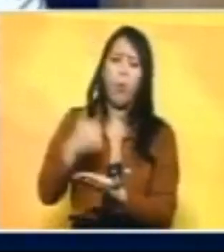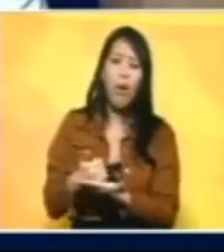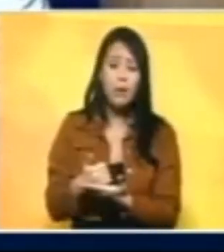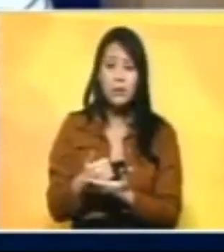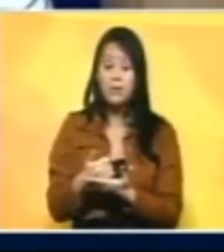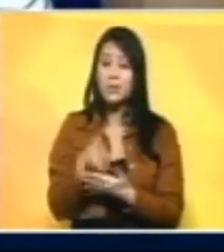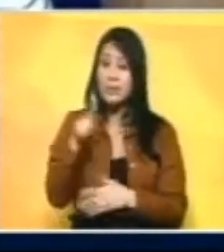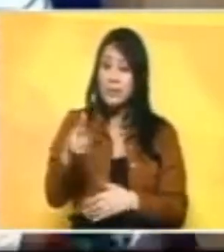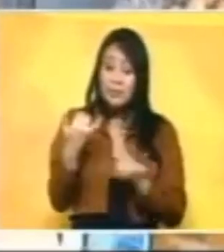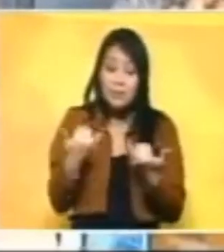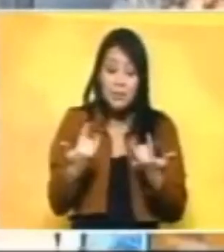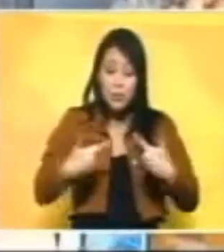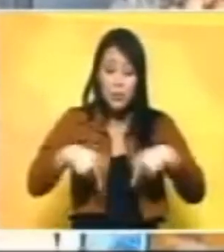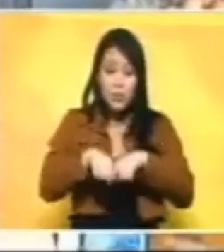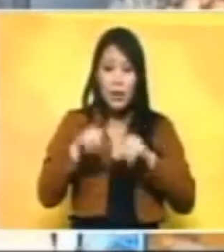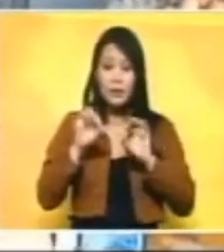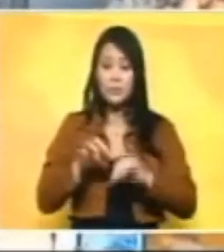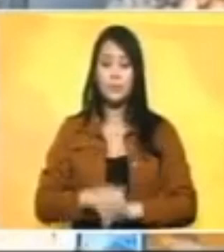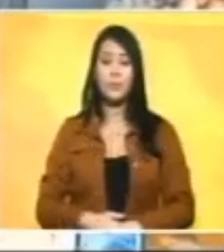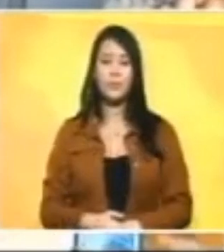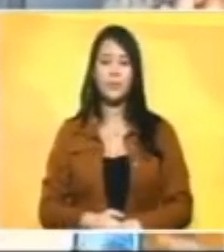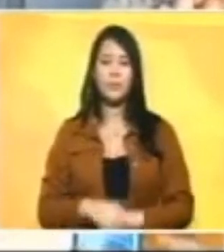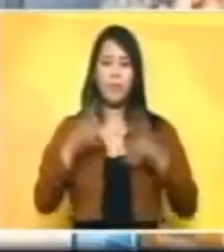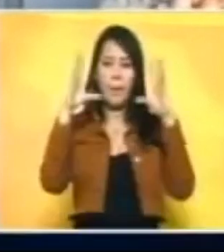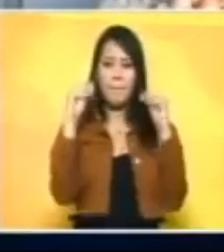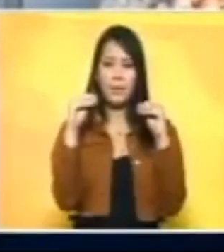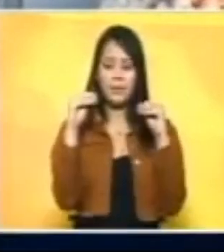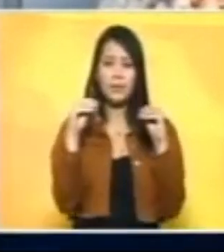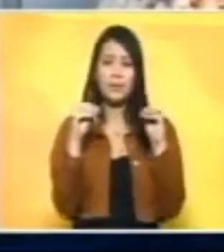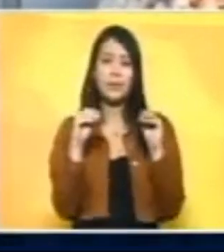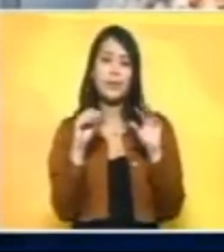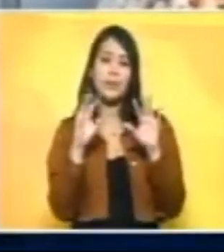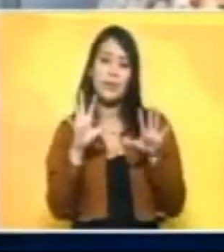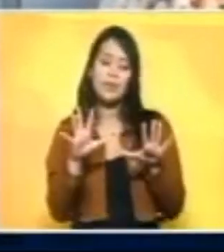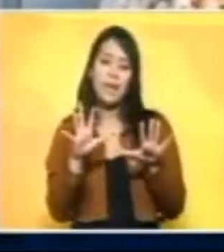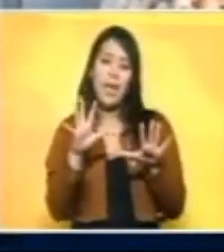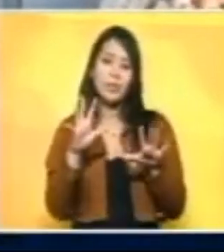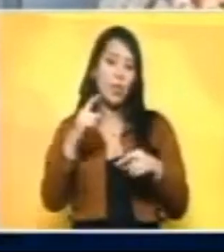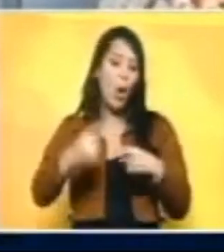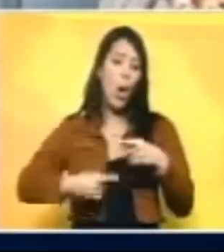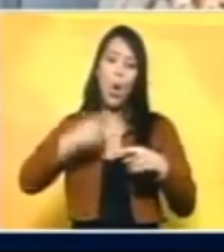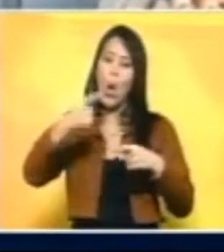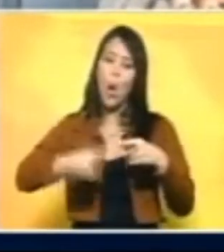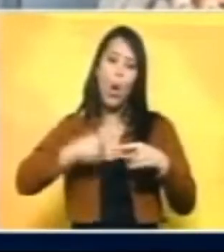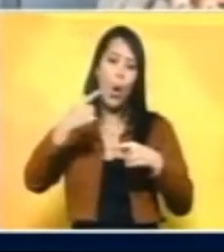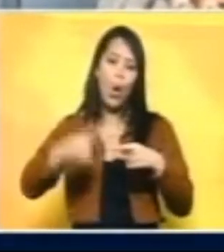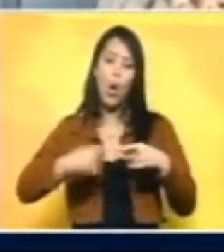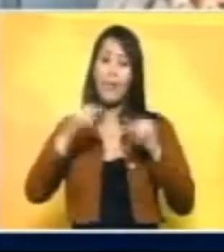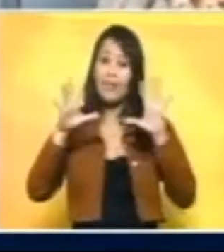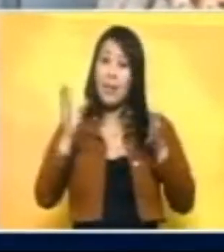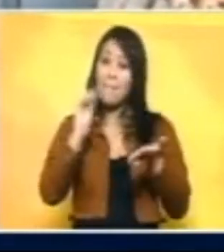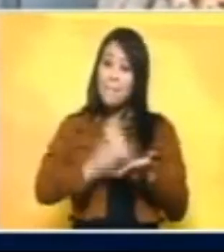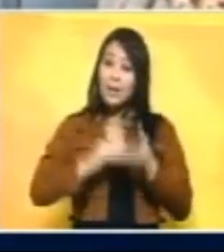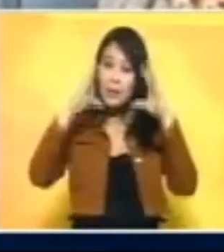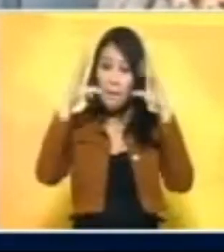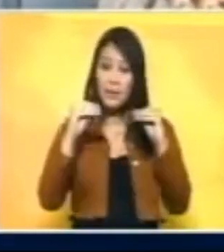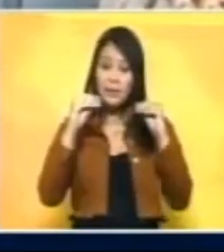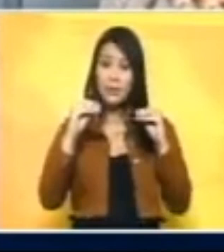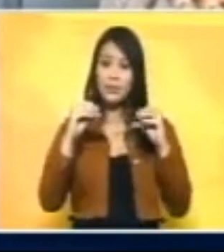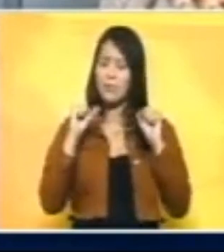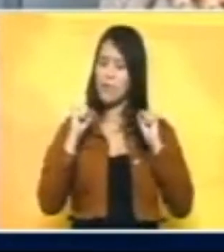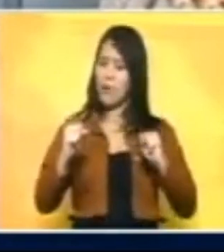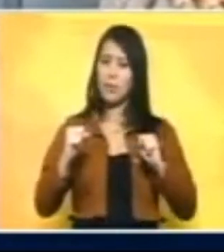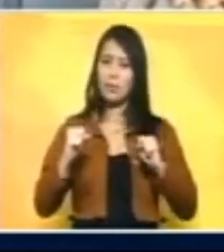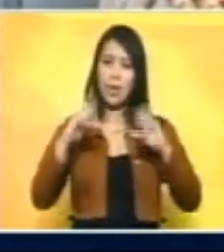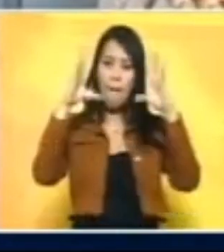ocurre en este sector. Apagones de 10 mínimo diario, y son bajones de luz muy fuertes que, o sea,